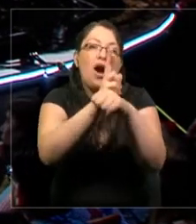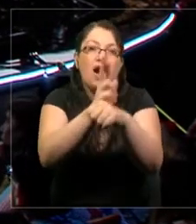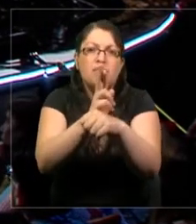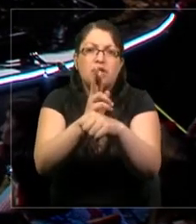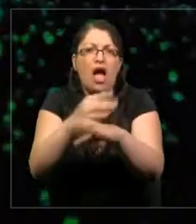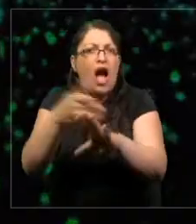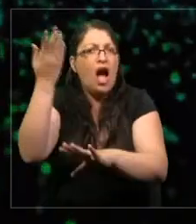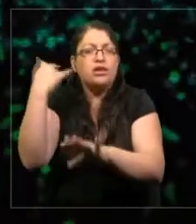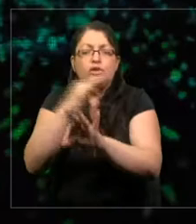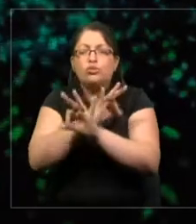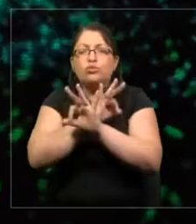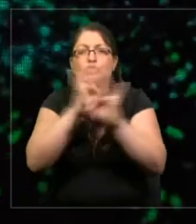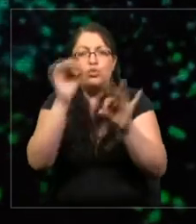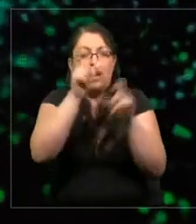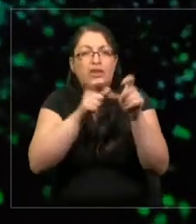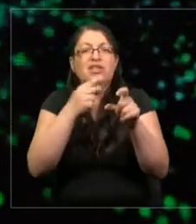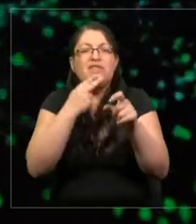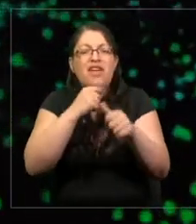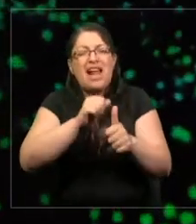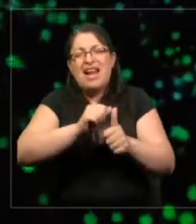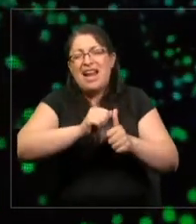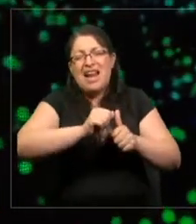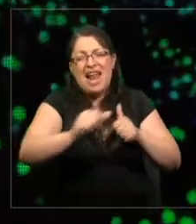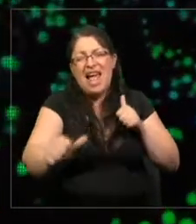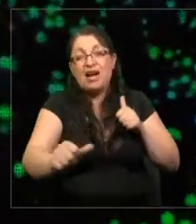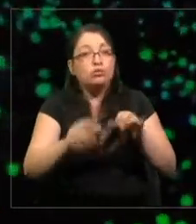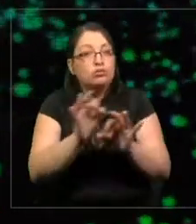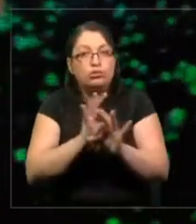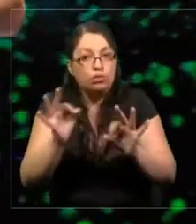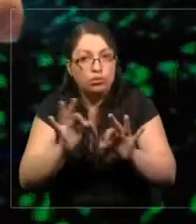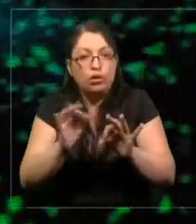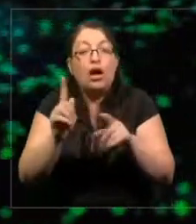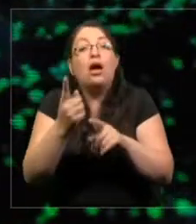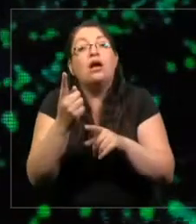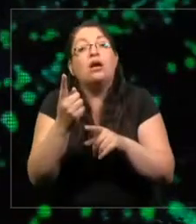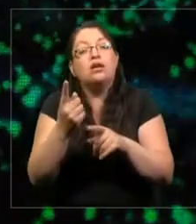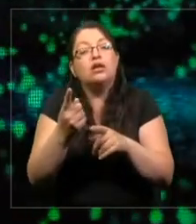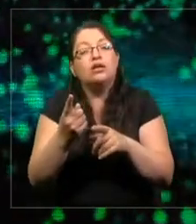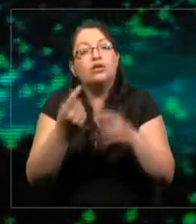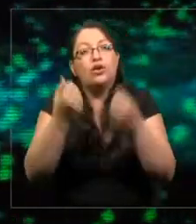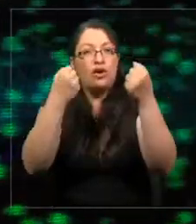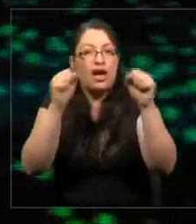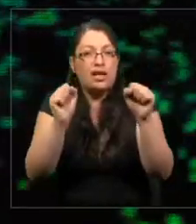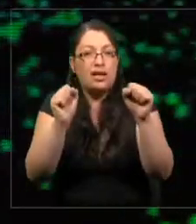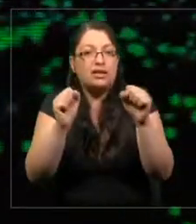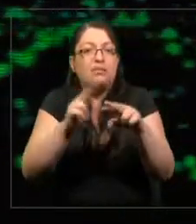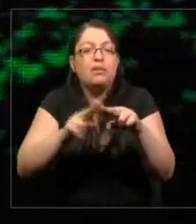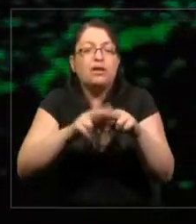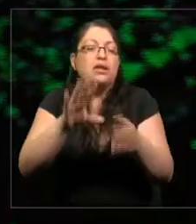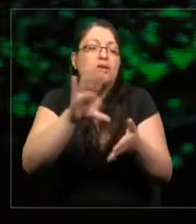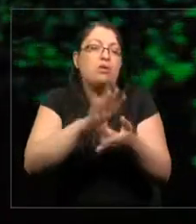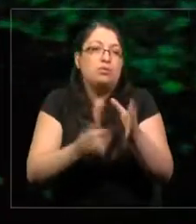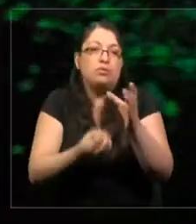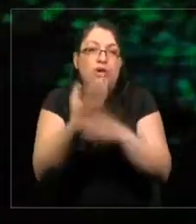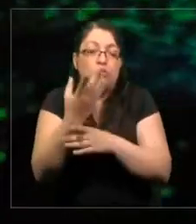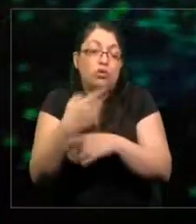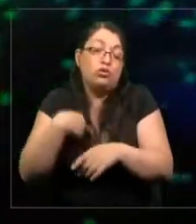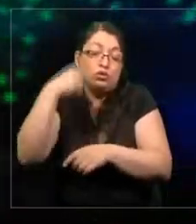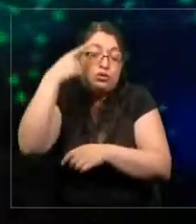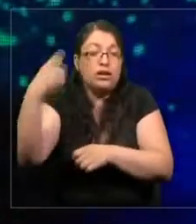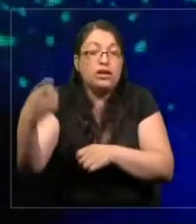tan alejados es una ganancia tremenda para lo que es la construcción de un nuevo país al menos creo yo y también